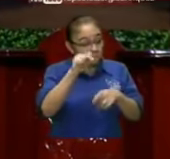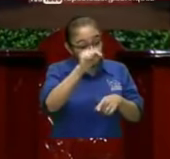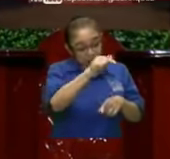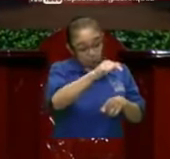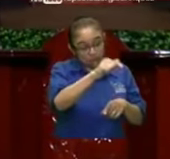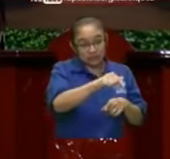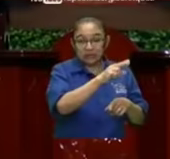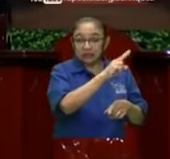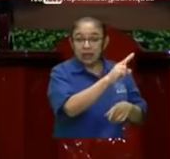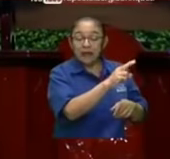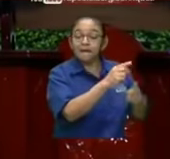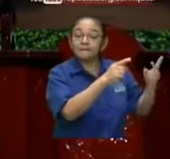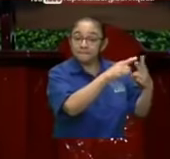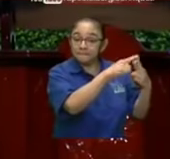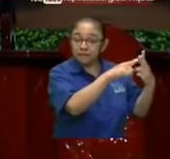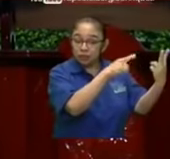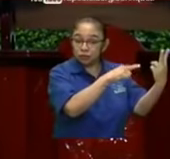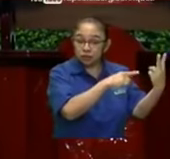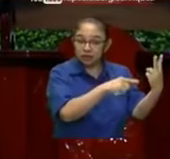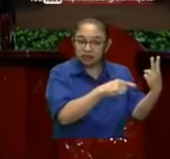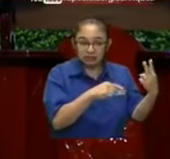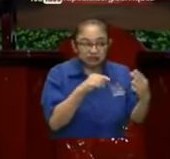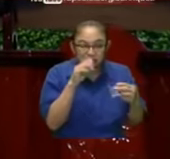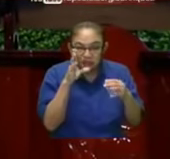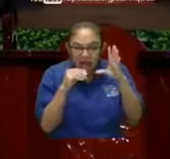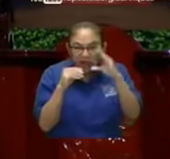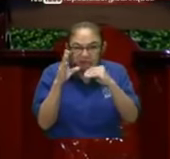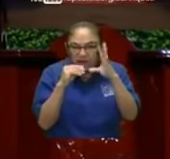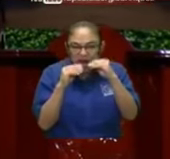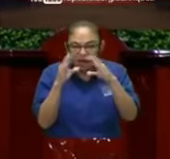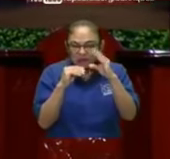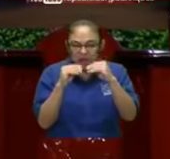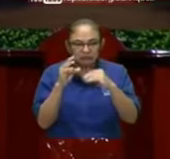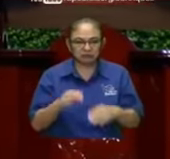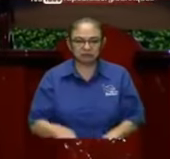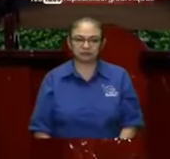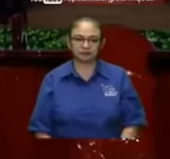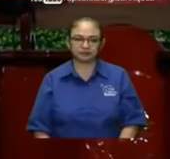ellos, sintió un apetito incontenible. Dice que esa gente era insaciable.